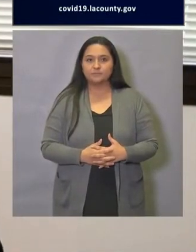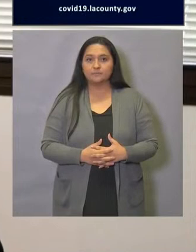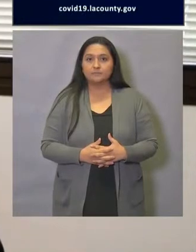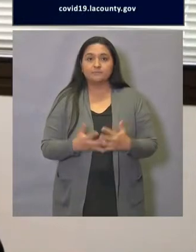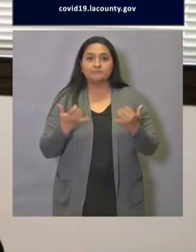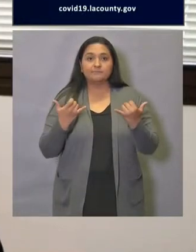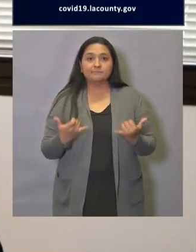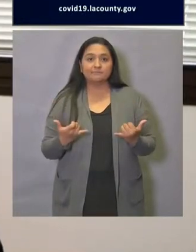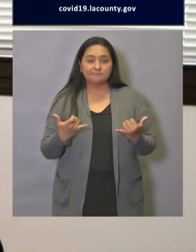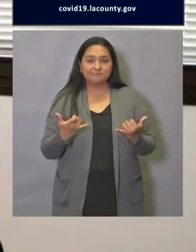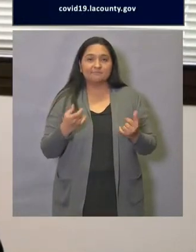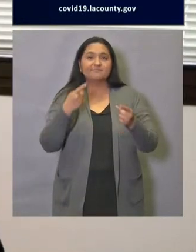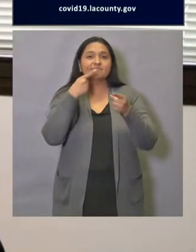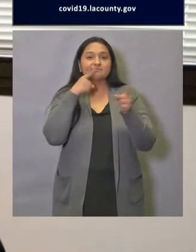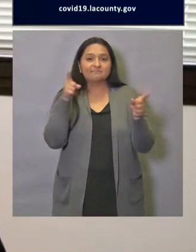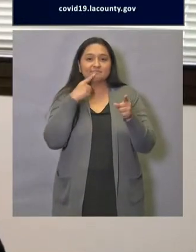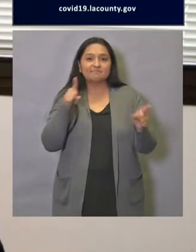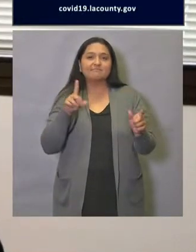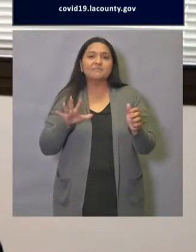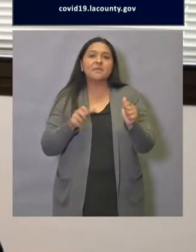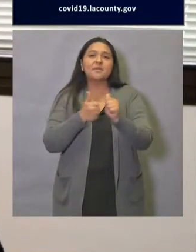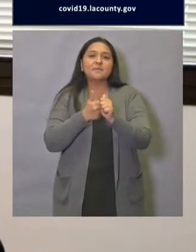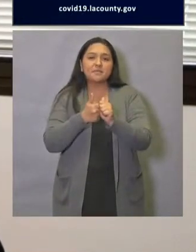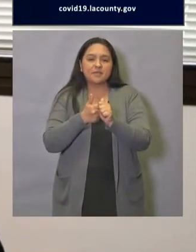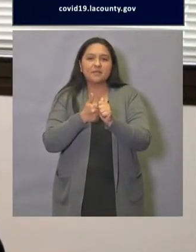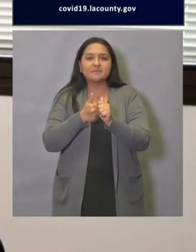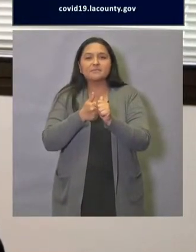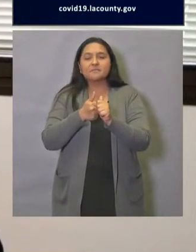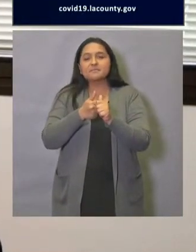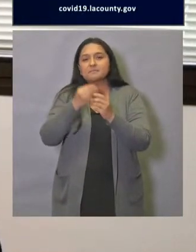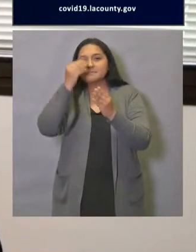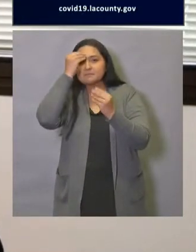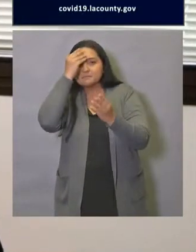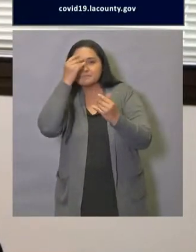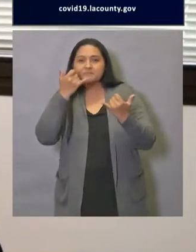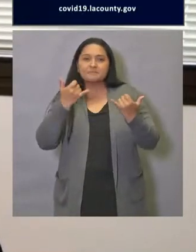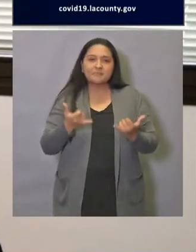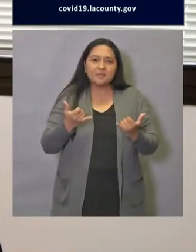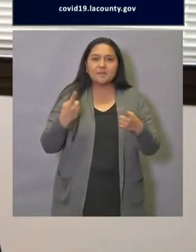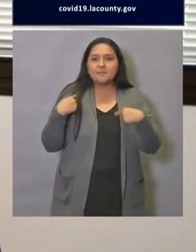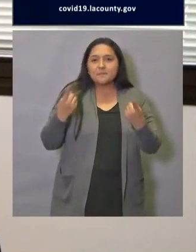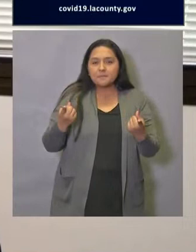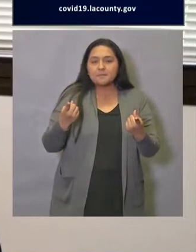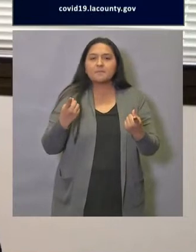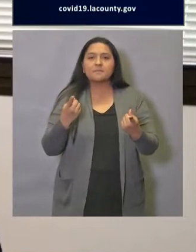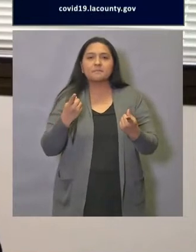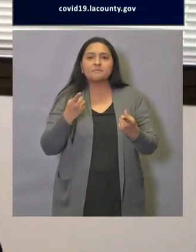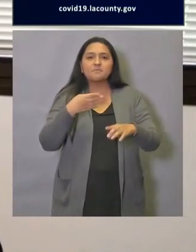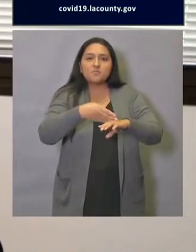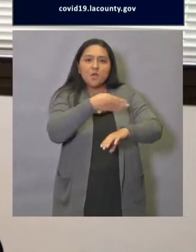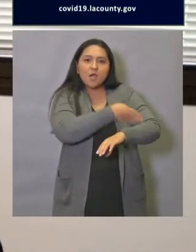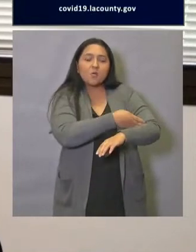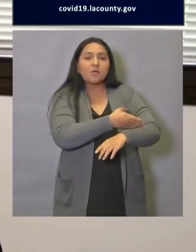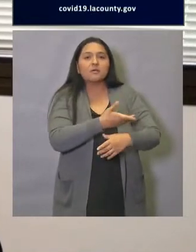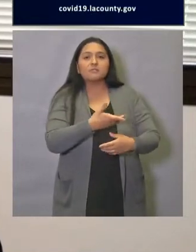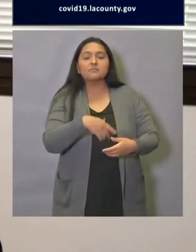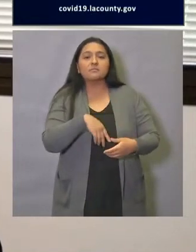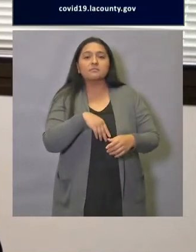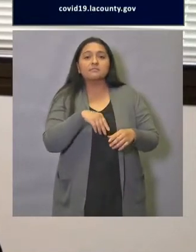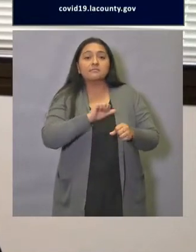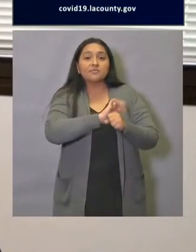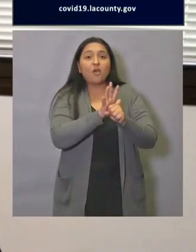Hoy daremos actualizaciones sobre nuestro estado actual y el progreso que hemos logrado en la reducción de la transmisión